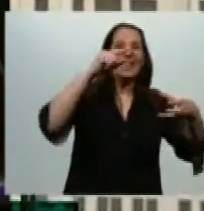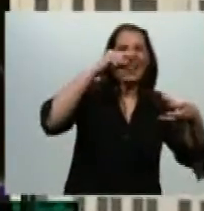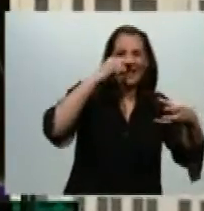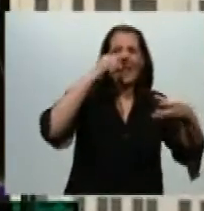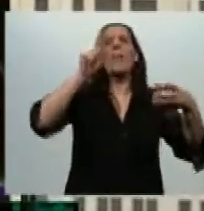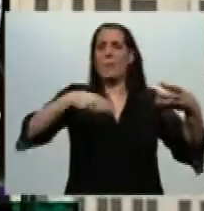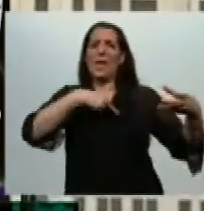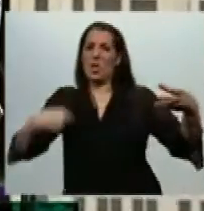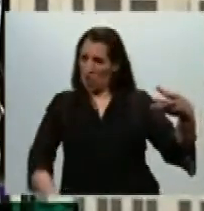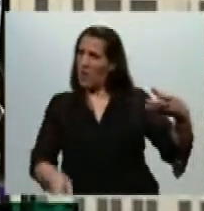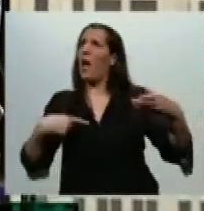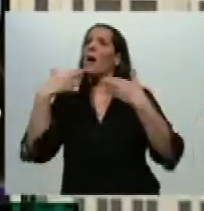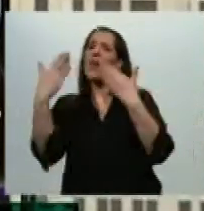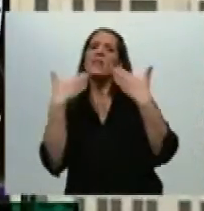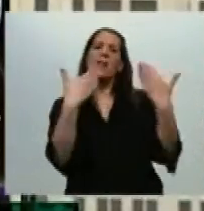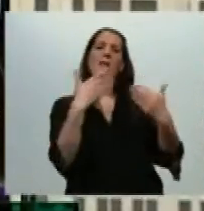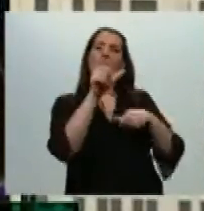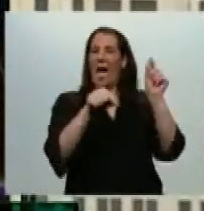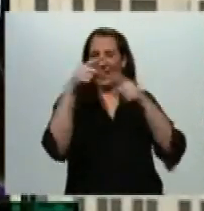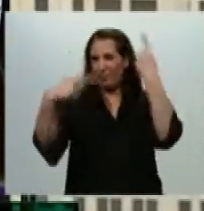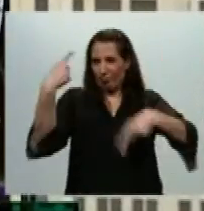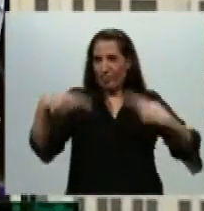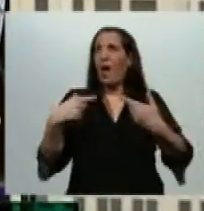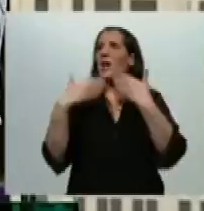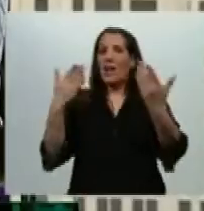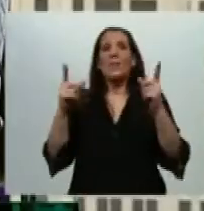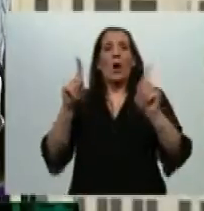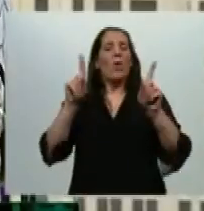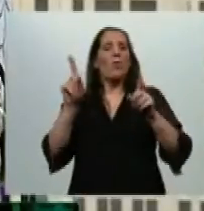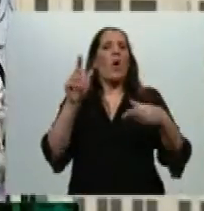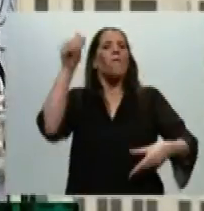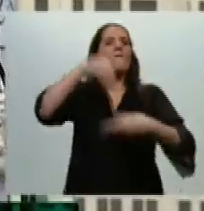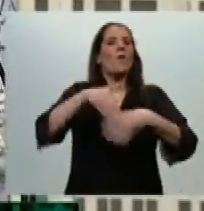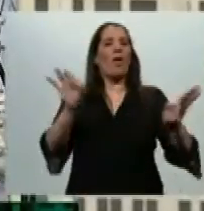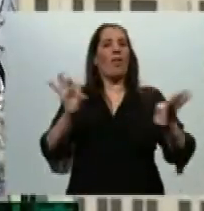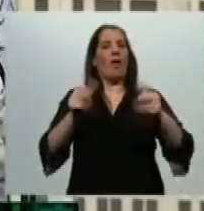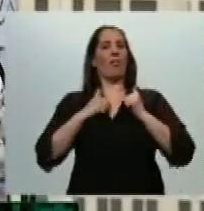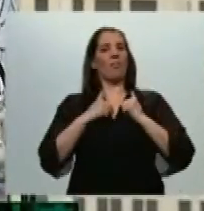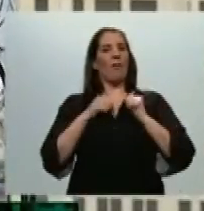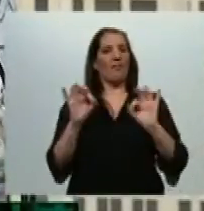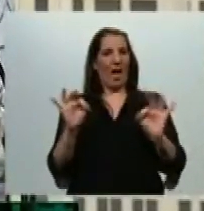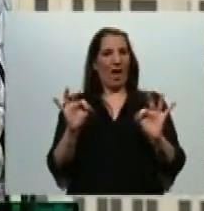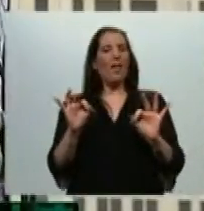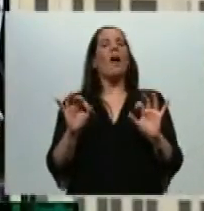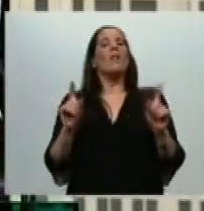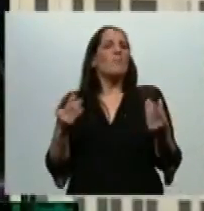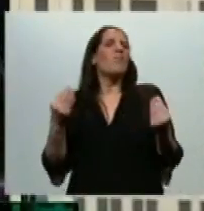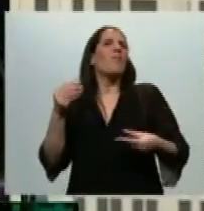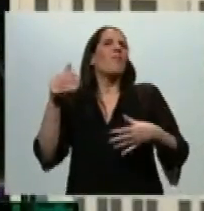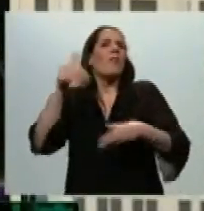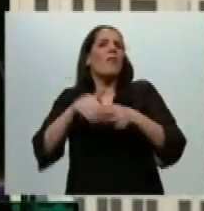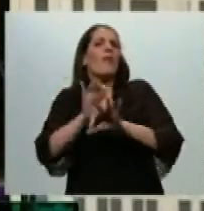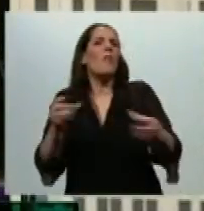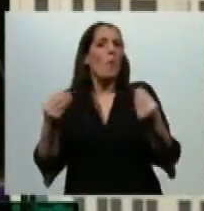los países que también se han abstenido, porque sé que muchos que se han abstenido lo han hecho porque tienen compromisos. Y